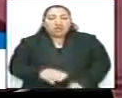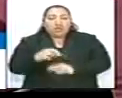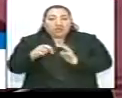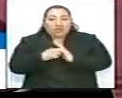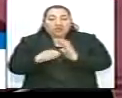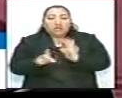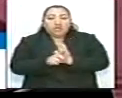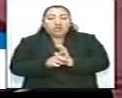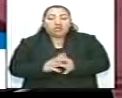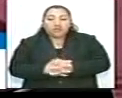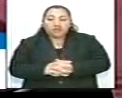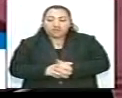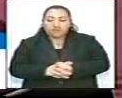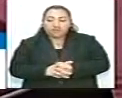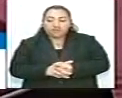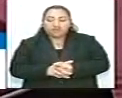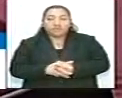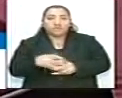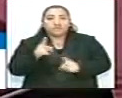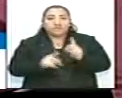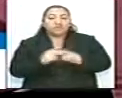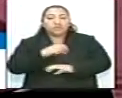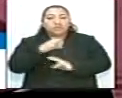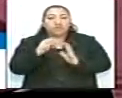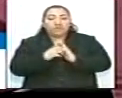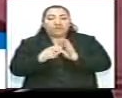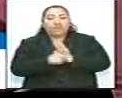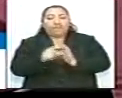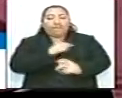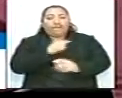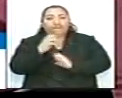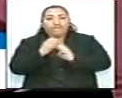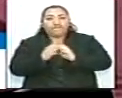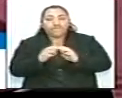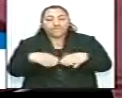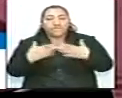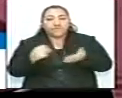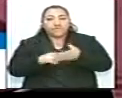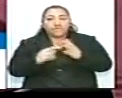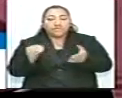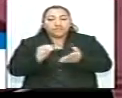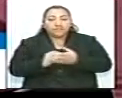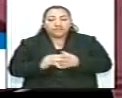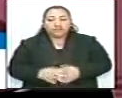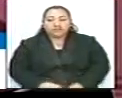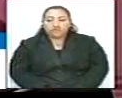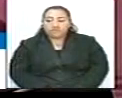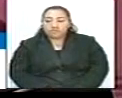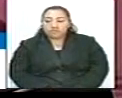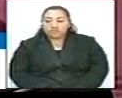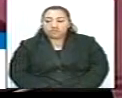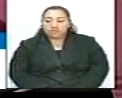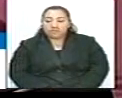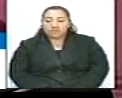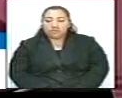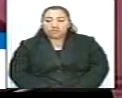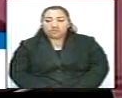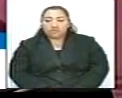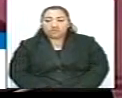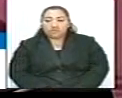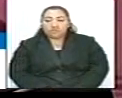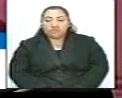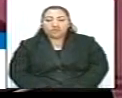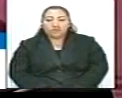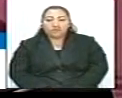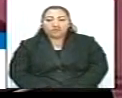ley, tenemos algunos proyectos de ley del Poder Ejecutivo, vamos a ver si esto, digamos, lo podemos poner en agenda con prioridad,